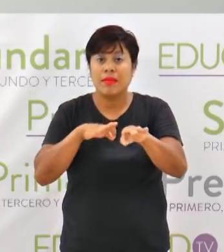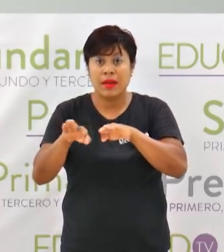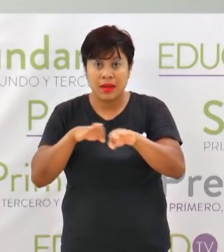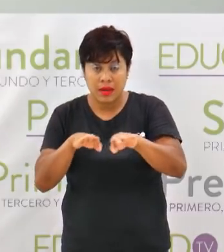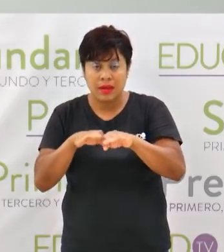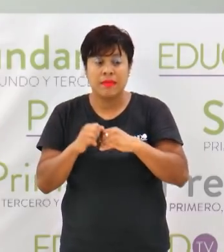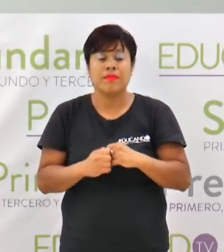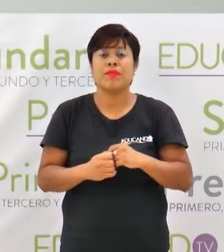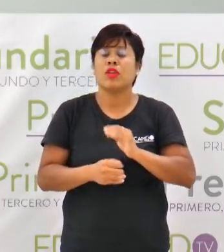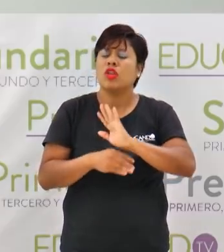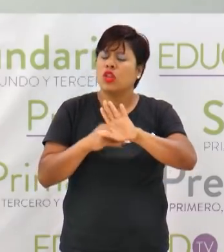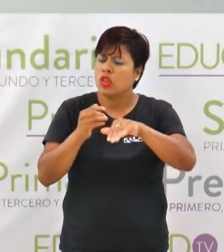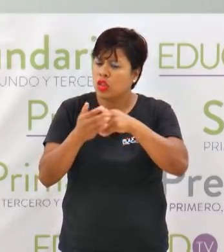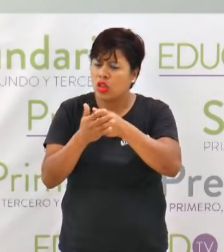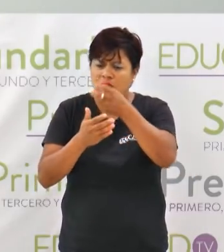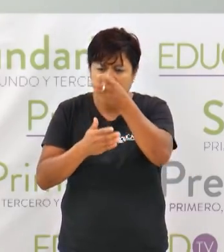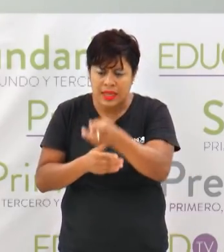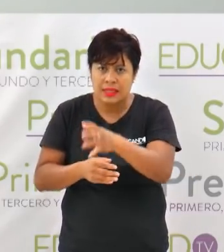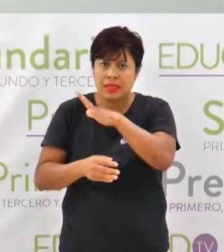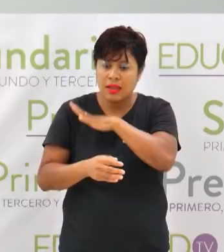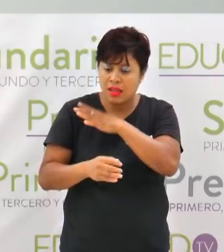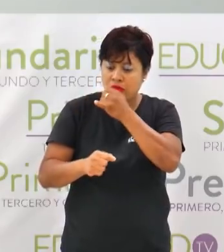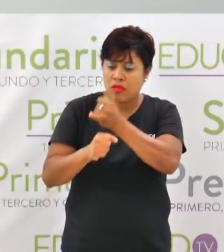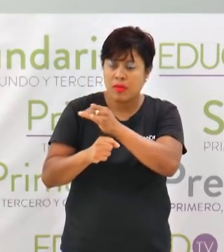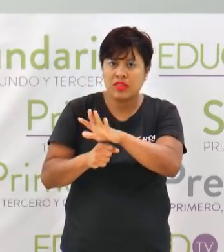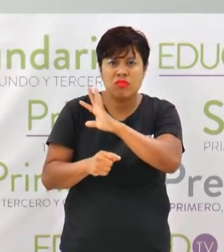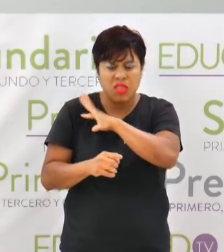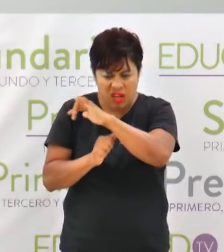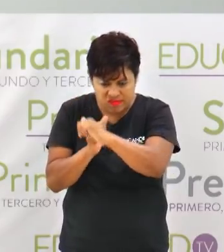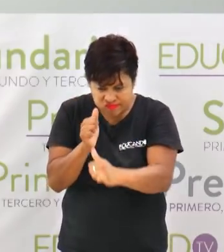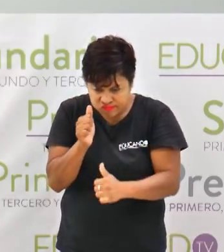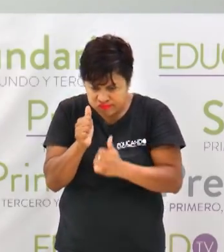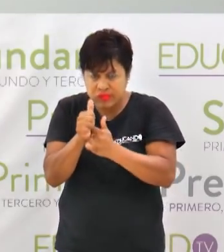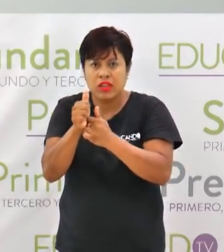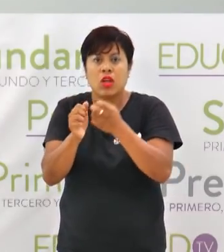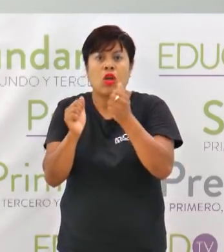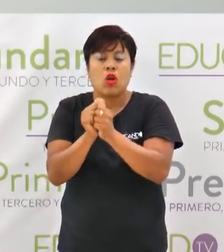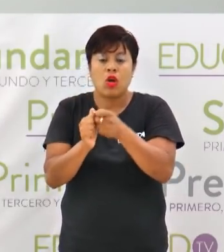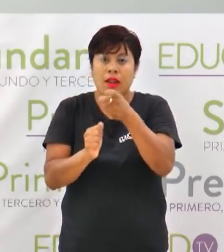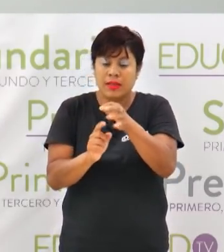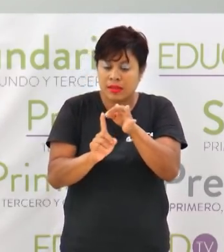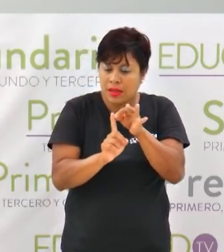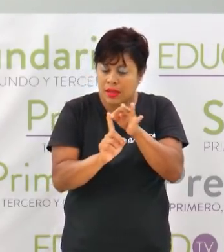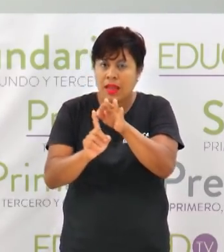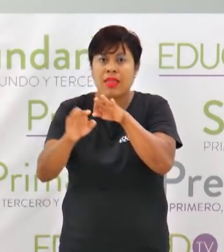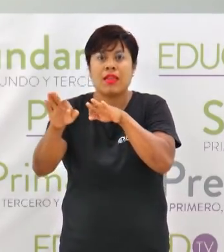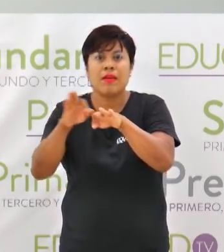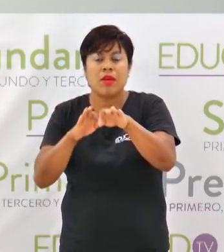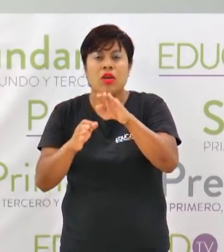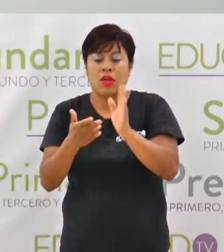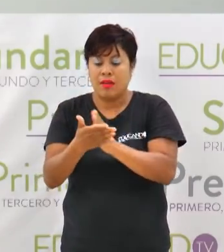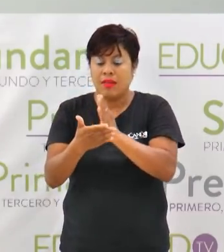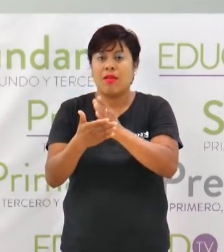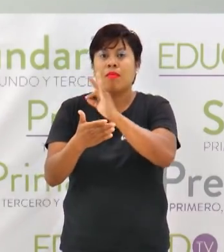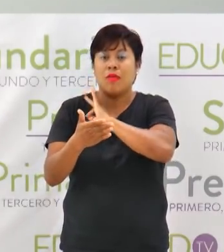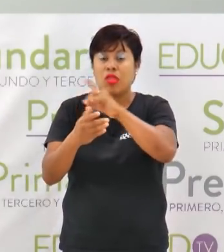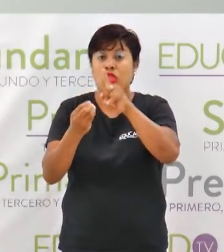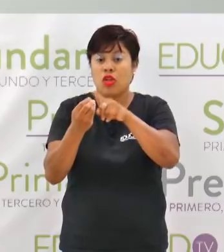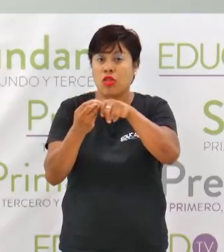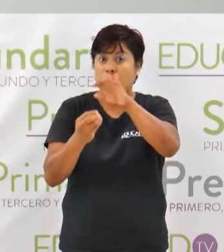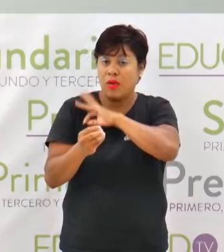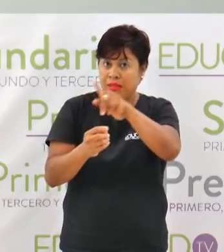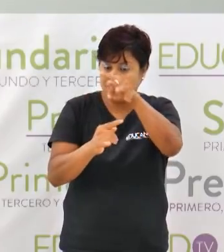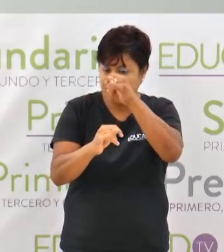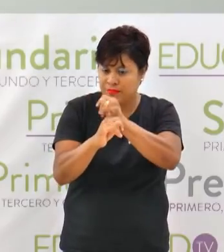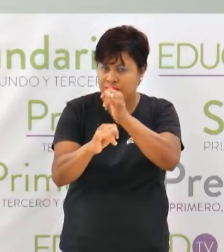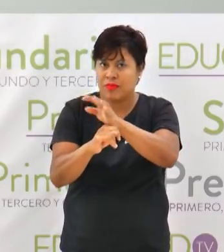trabajar toda esta información y reforzarla con las guías de trabajo que en la página vas a poder